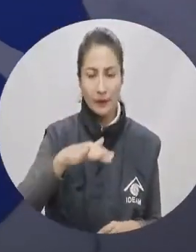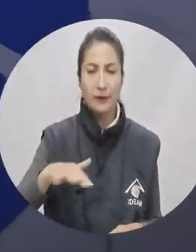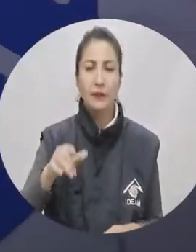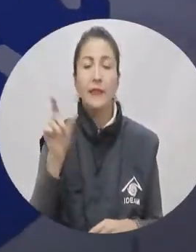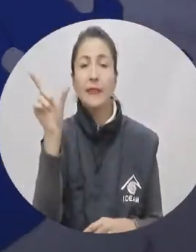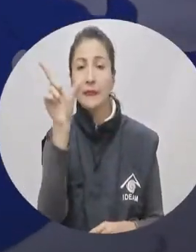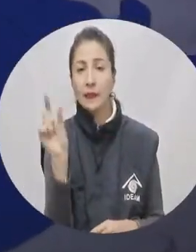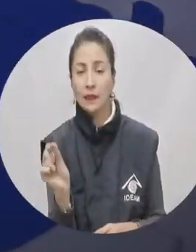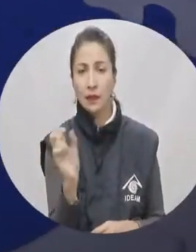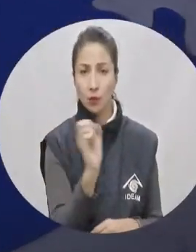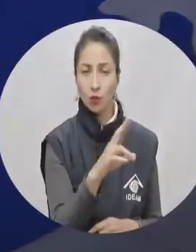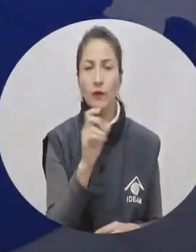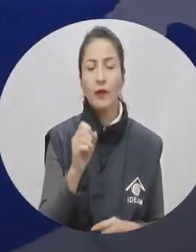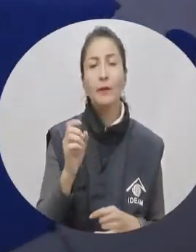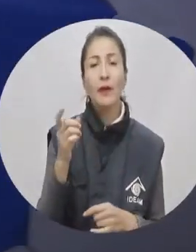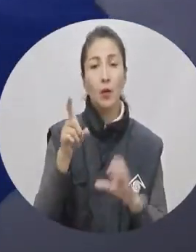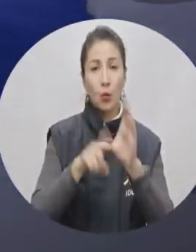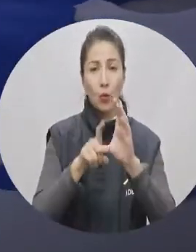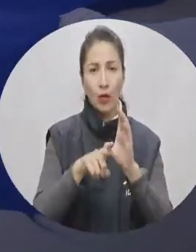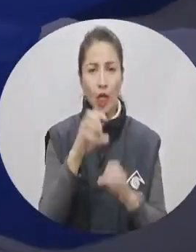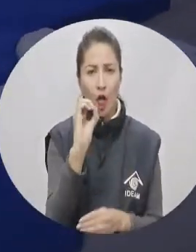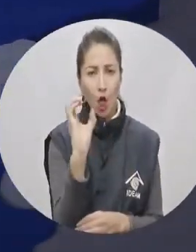sur del Cesar y occidente de La Guajira.